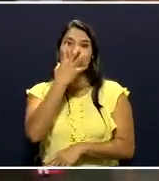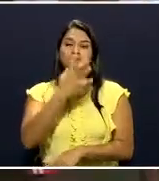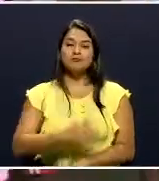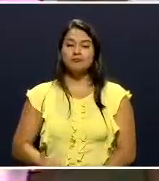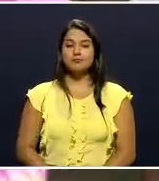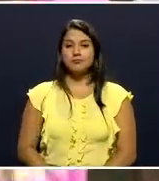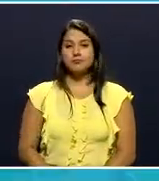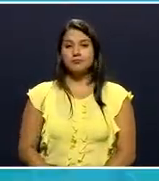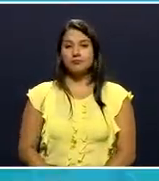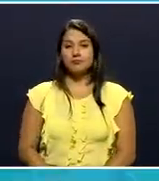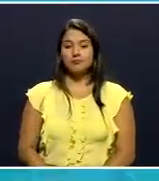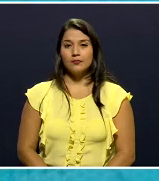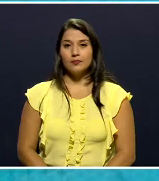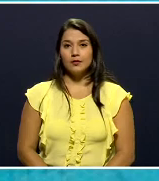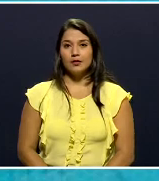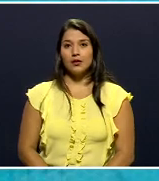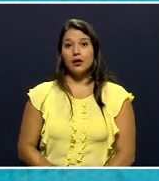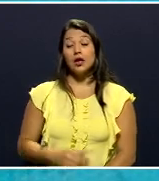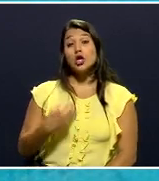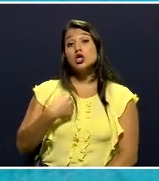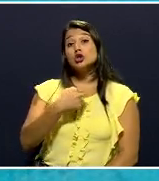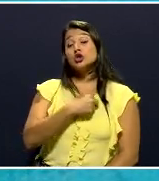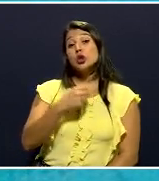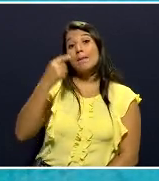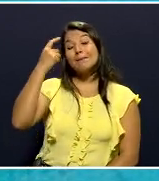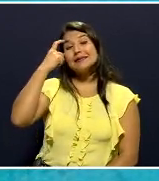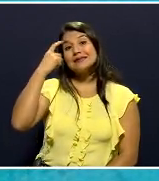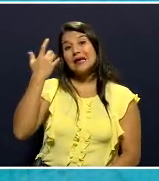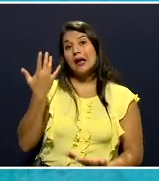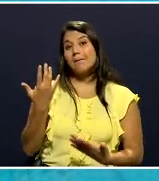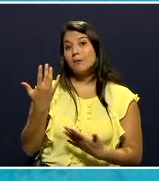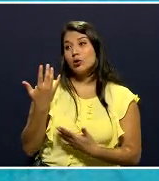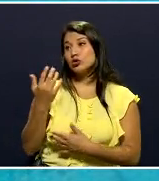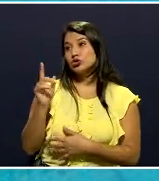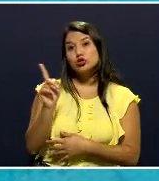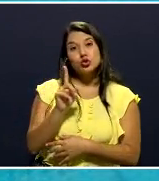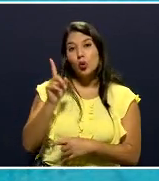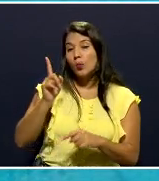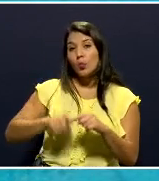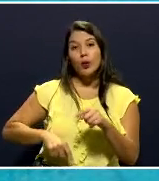molestos. Raven, creemos que no se debe